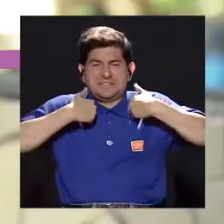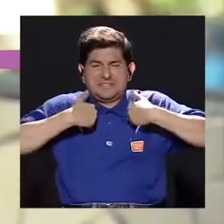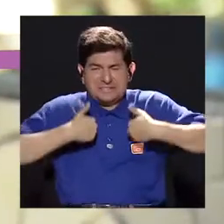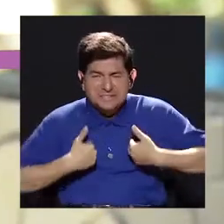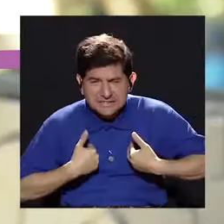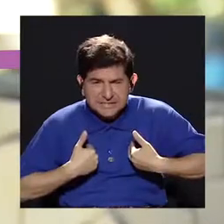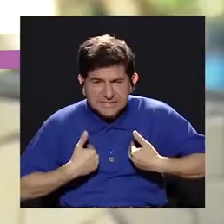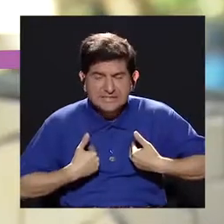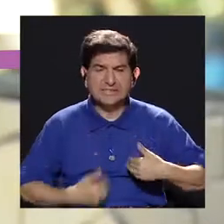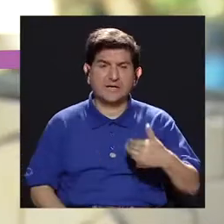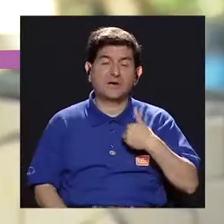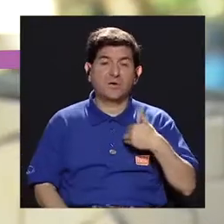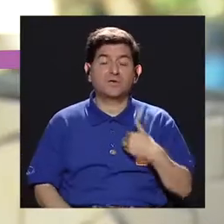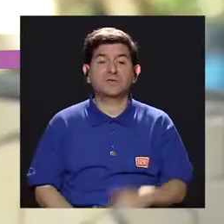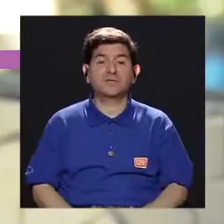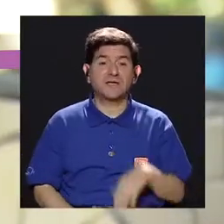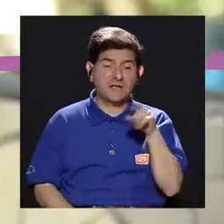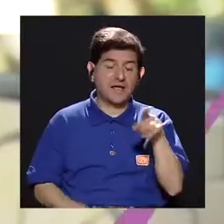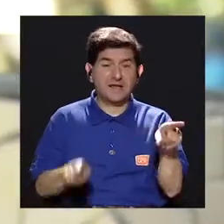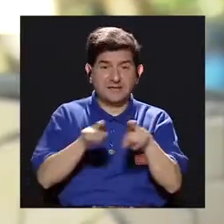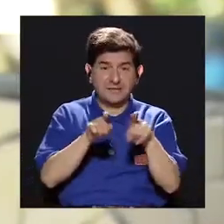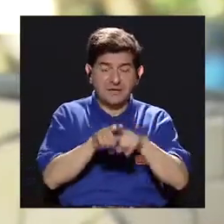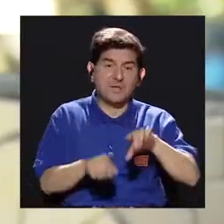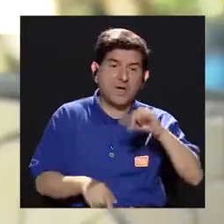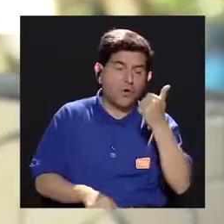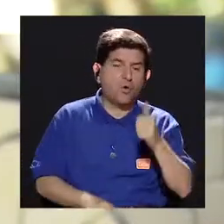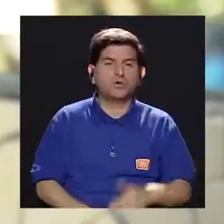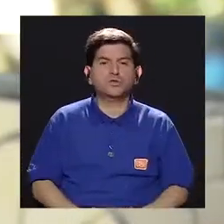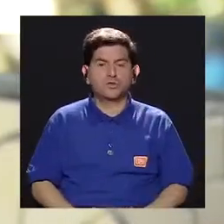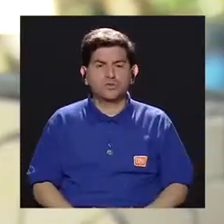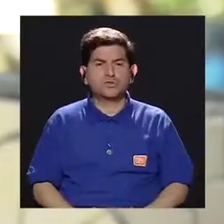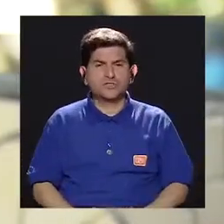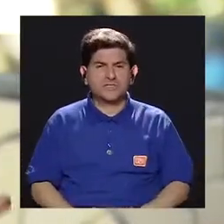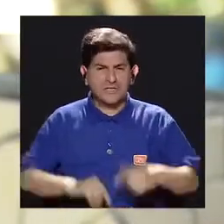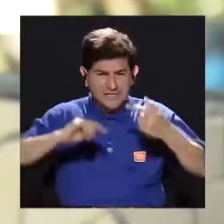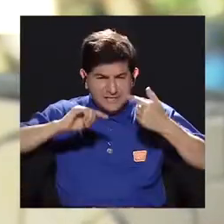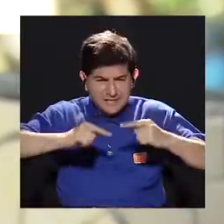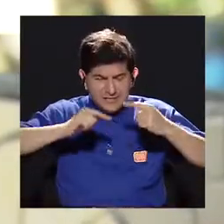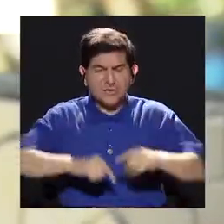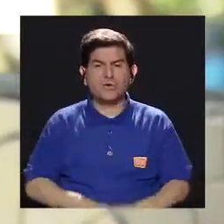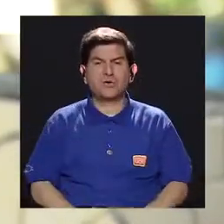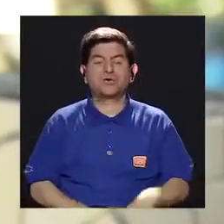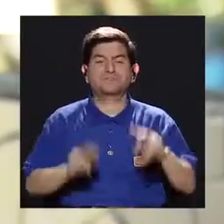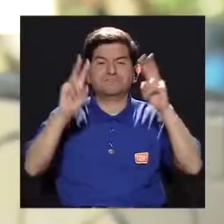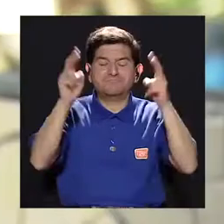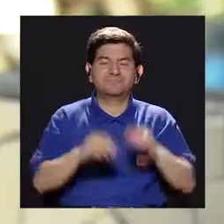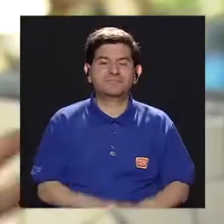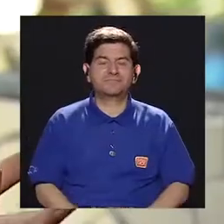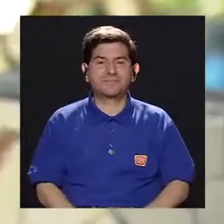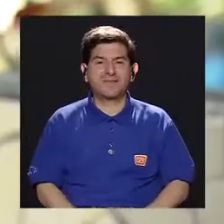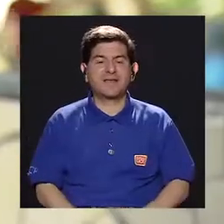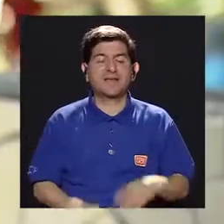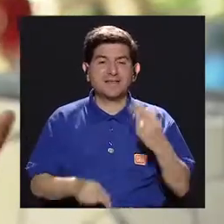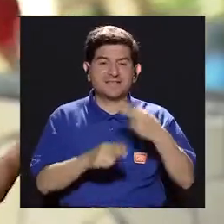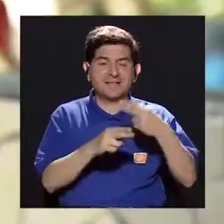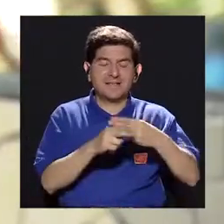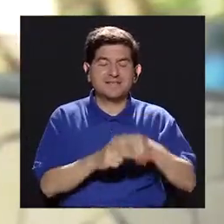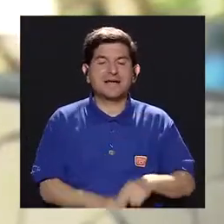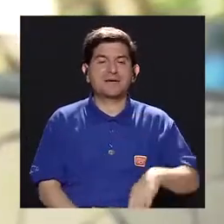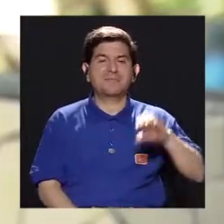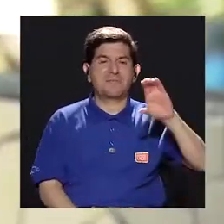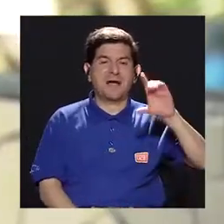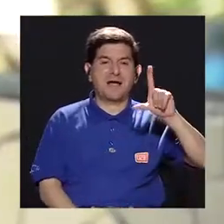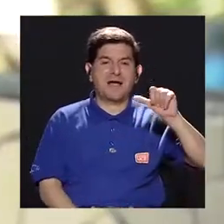cansancio, o tenemos los famosos callos de clavo que ya son un dolor y que se llaman de clavo, que algunos los suelen confundir con un